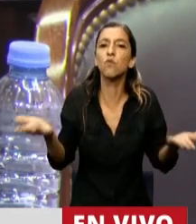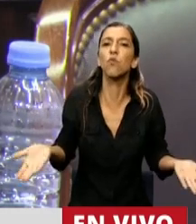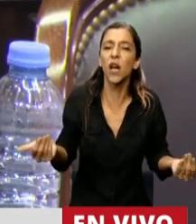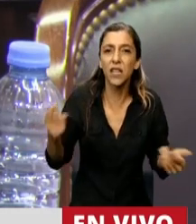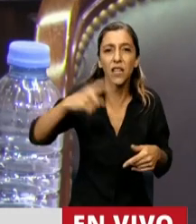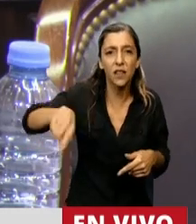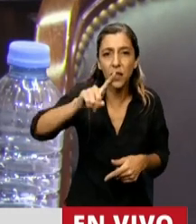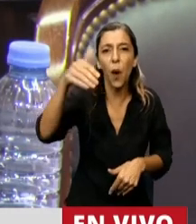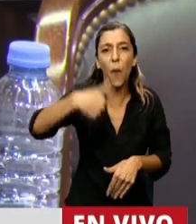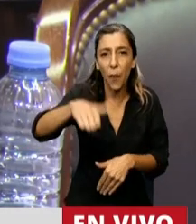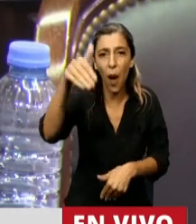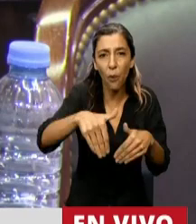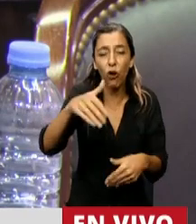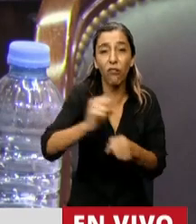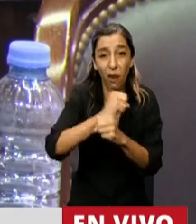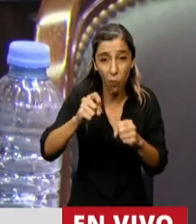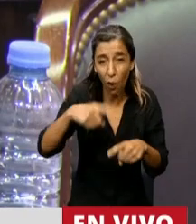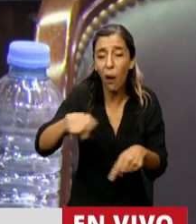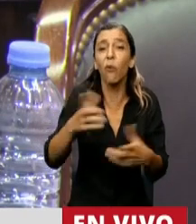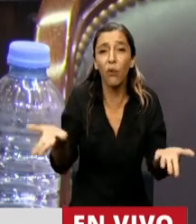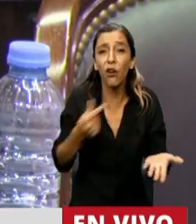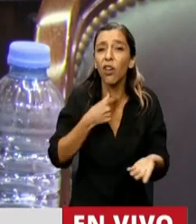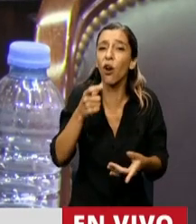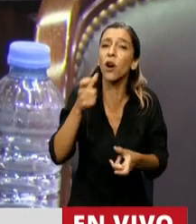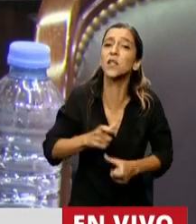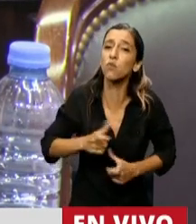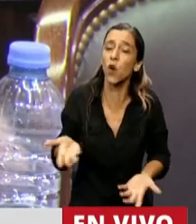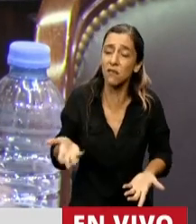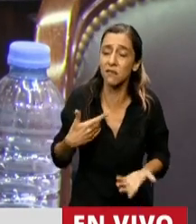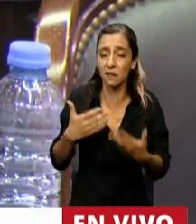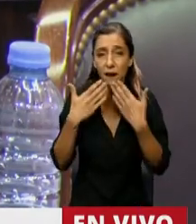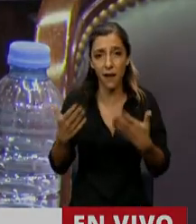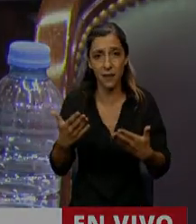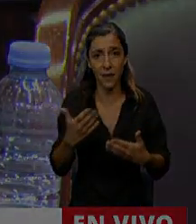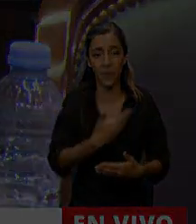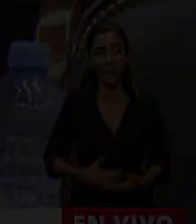esta ley que será sancionada. Gracias, presidente. Gracias a usted, diputada.